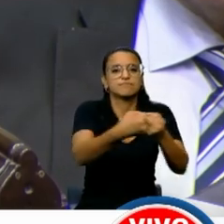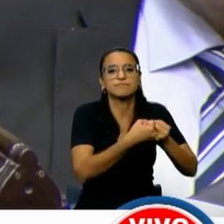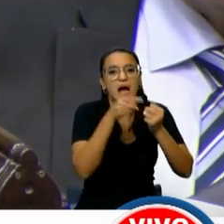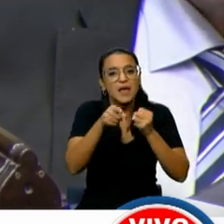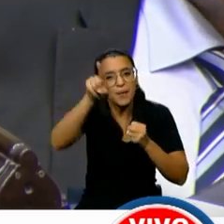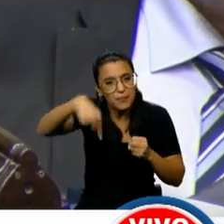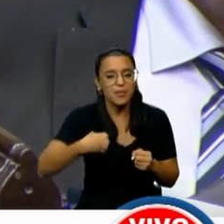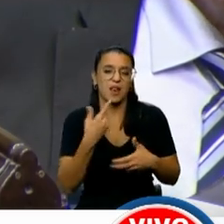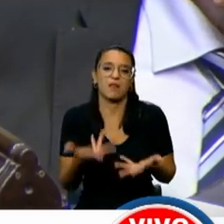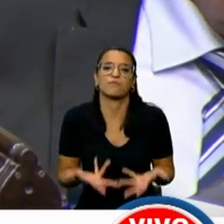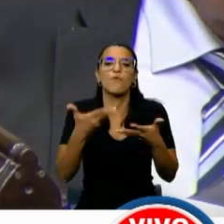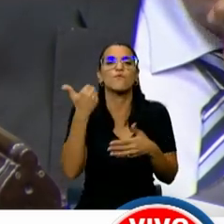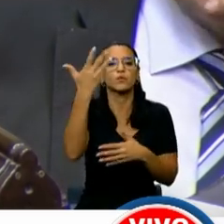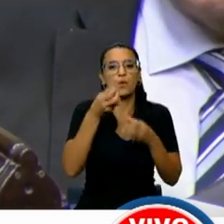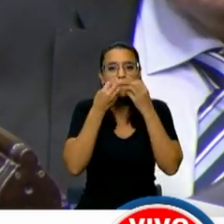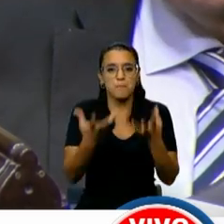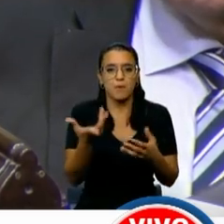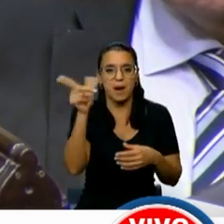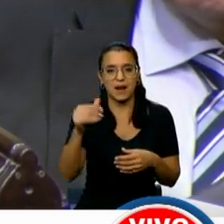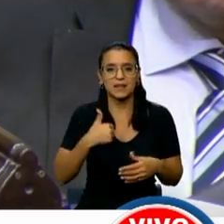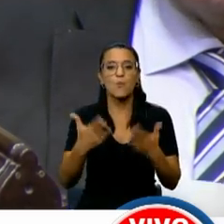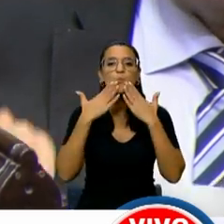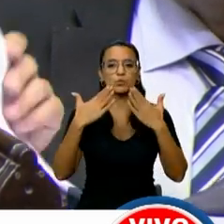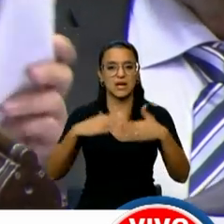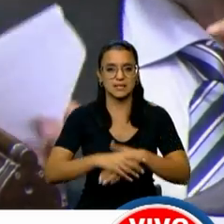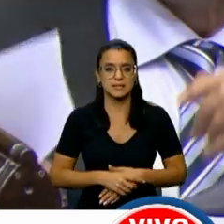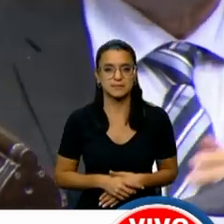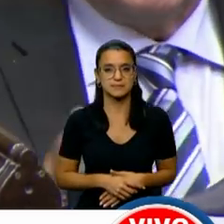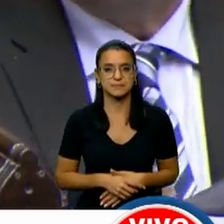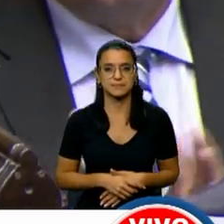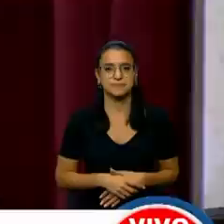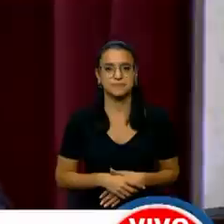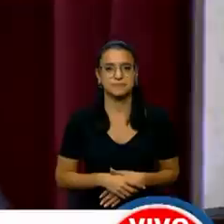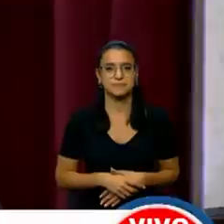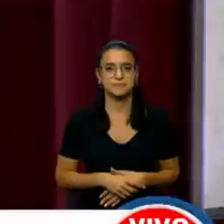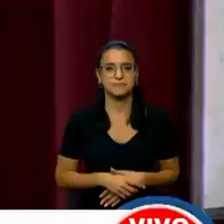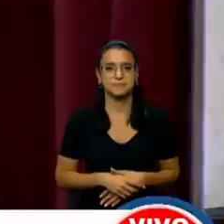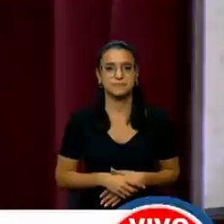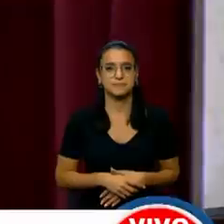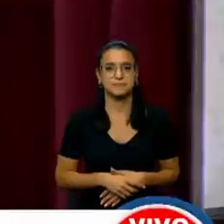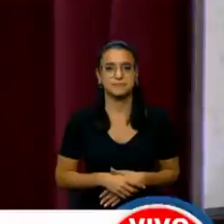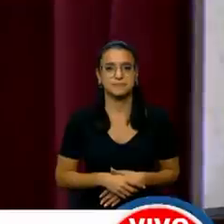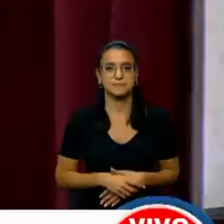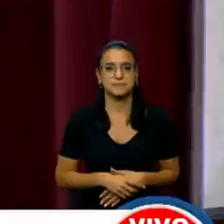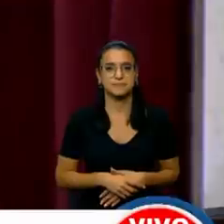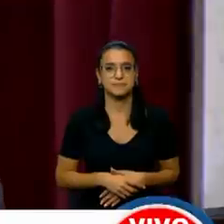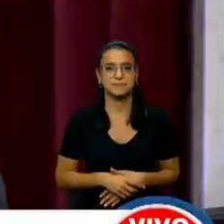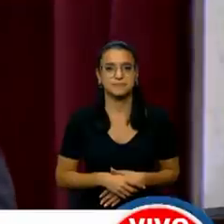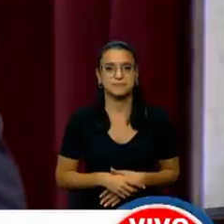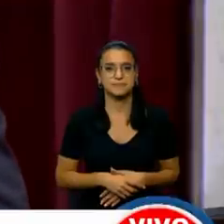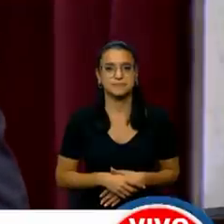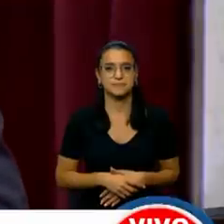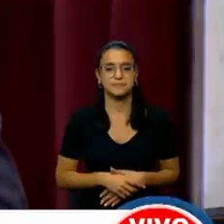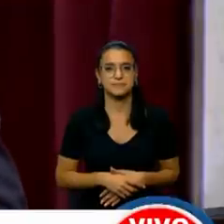permitan construir un futuro mejor para nuestro país muchas gracias gracias diputado tiene la palabra la diputada